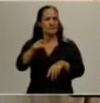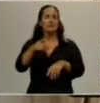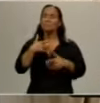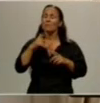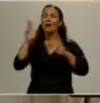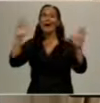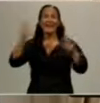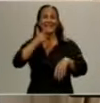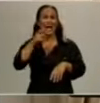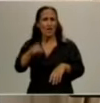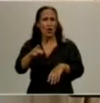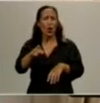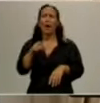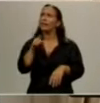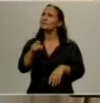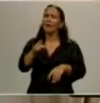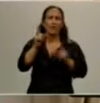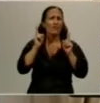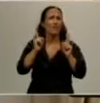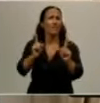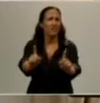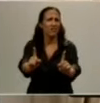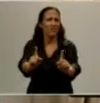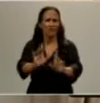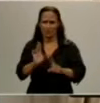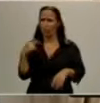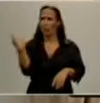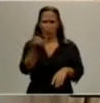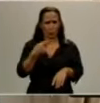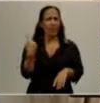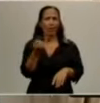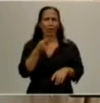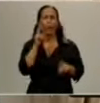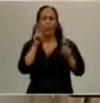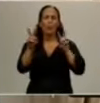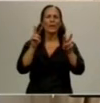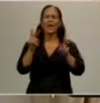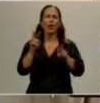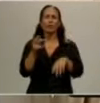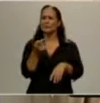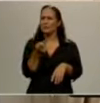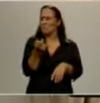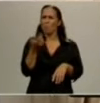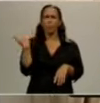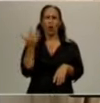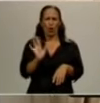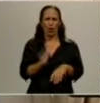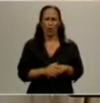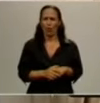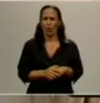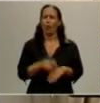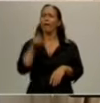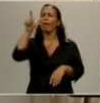rojas salen y se mantienen permanentemente. Ustedes habrán visto hace muy poco tiempo